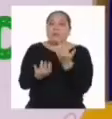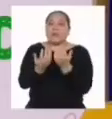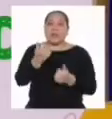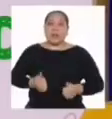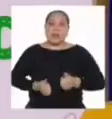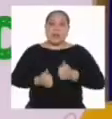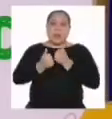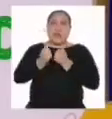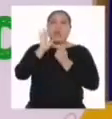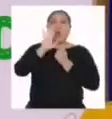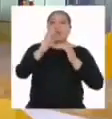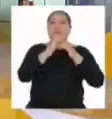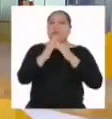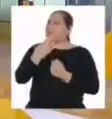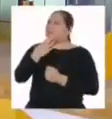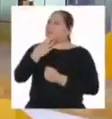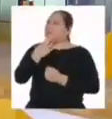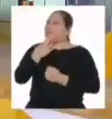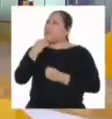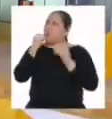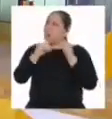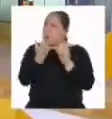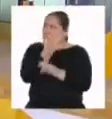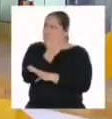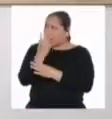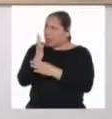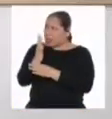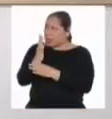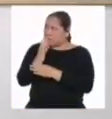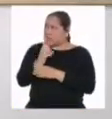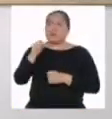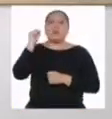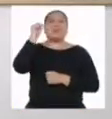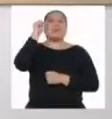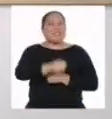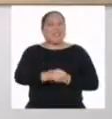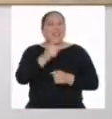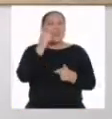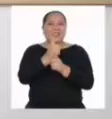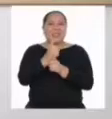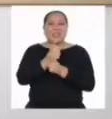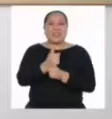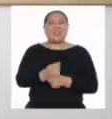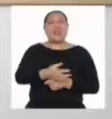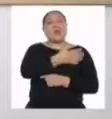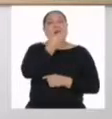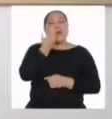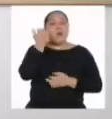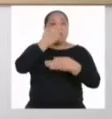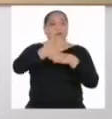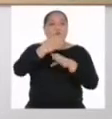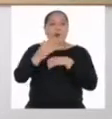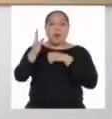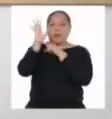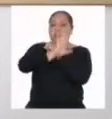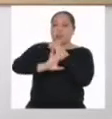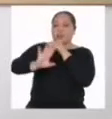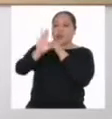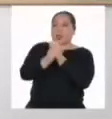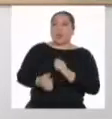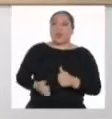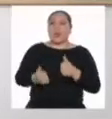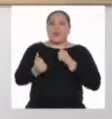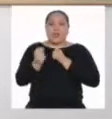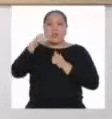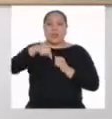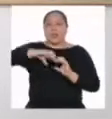¿Cultivar vida? ¿Se refiere a tener plantitas? Así es. La mejor manera de proteger la vida en